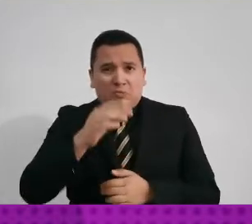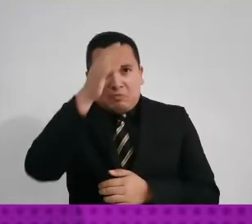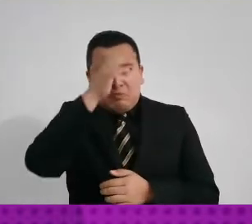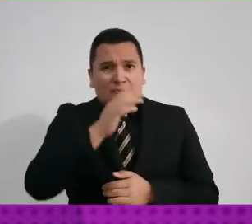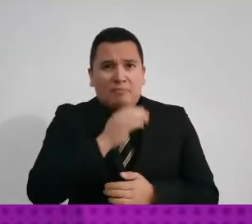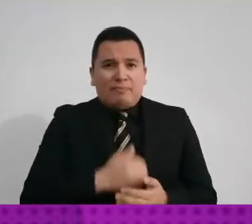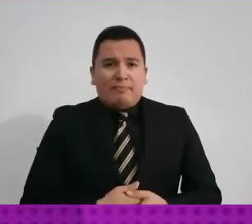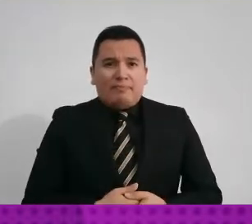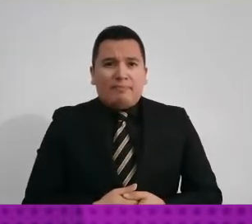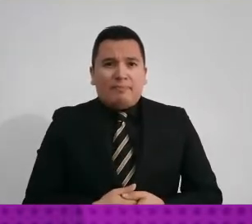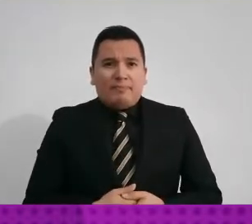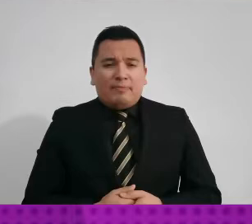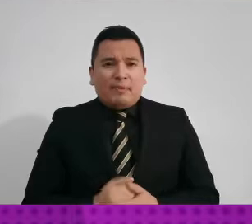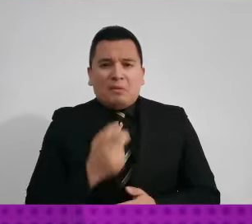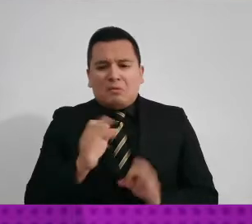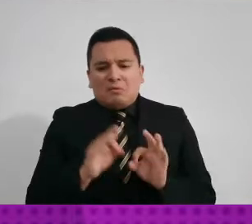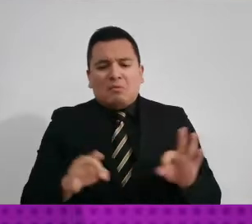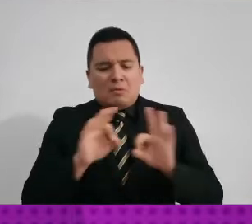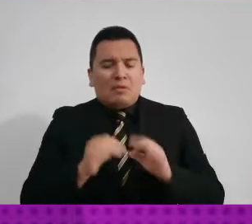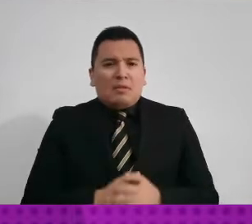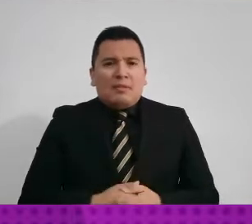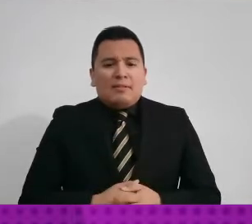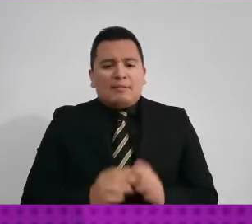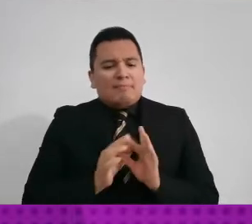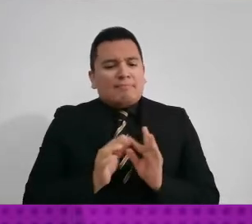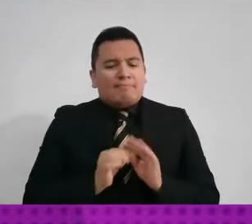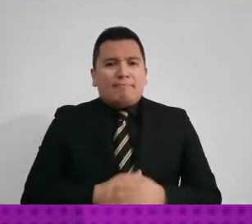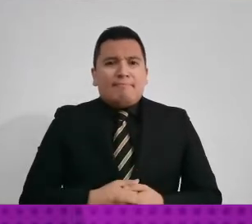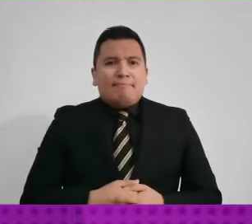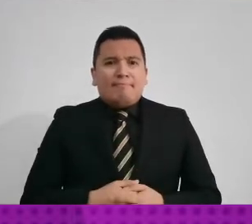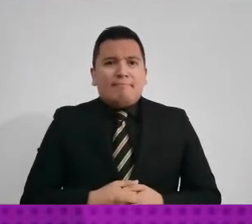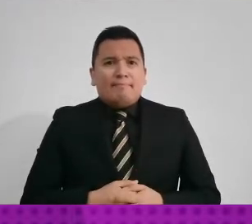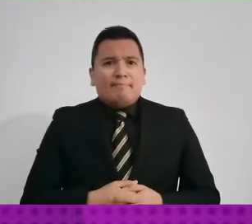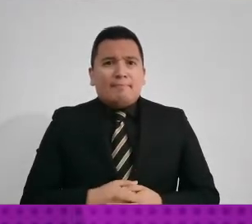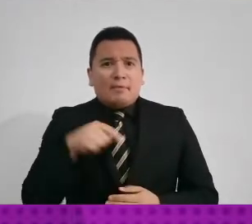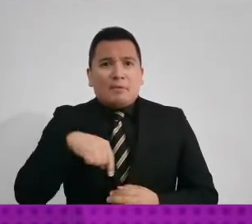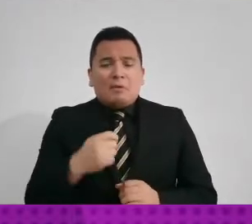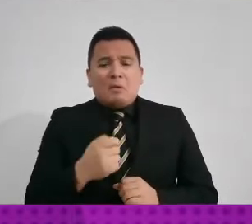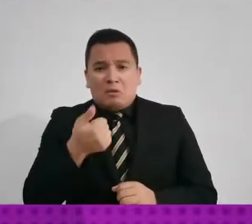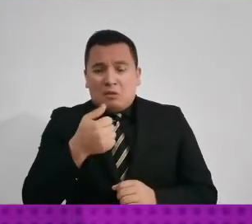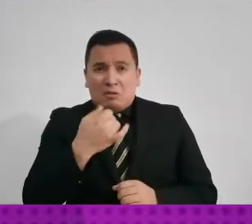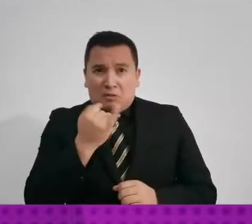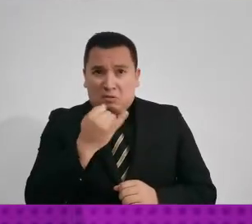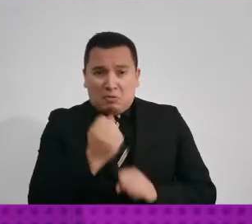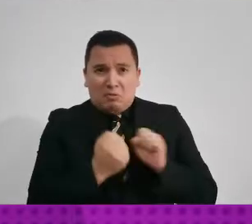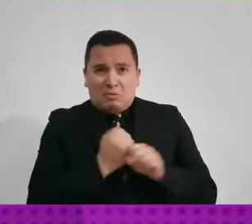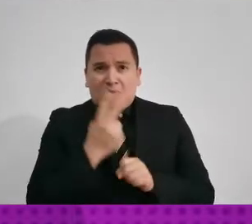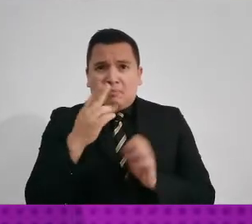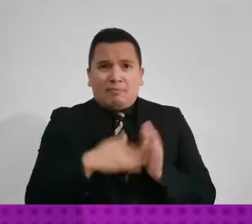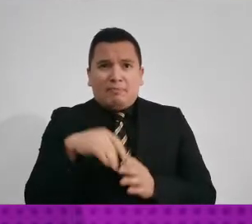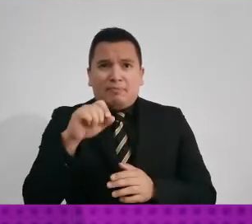estado de Coahuila. Por eso es importante destacar pues que este 6 de junio